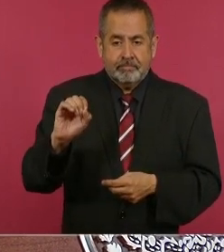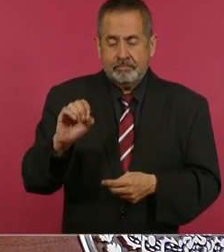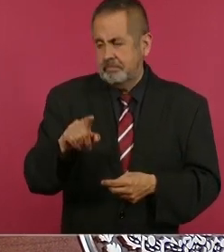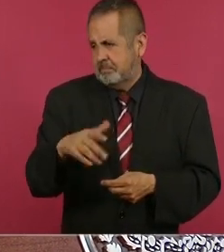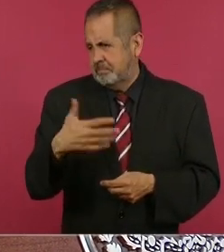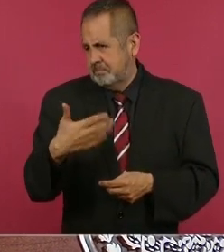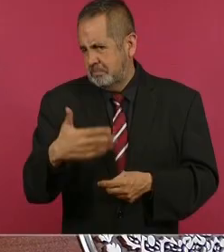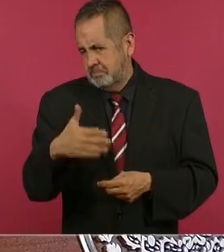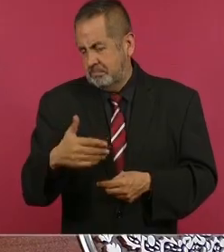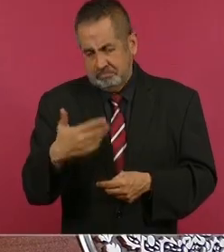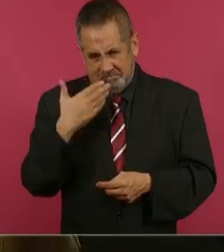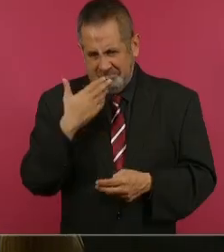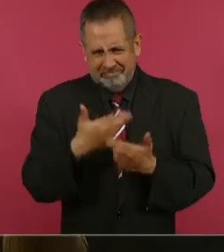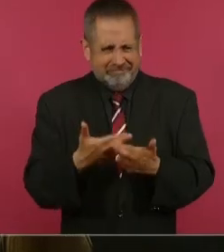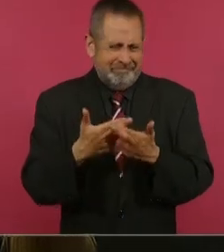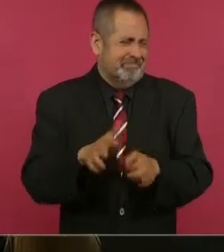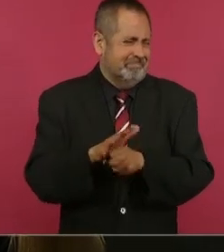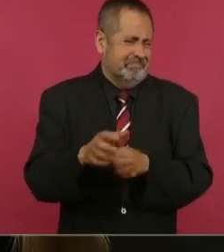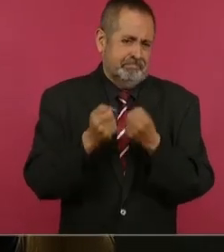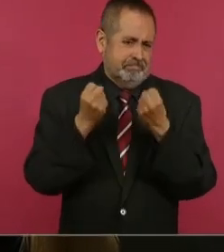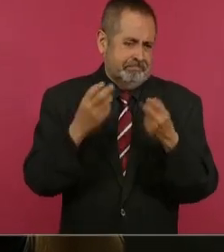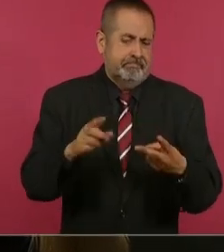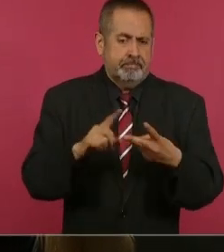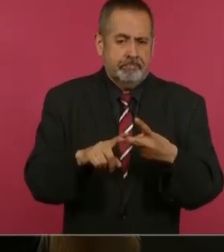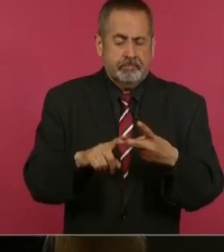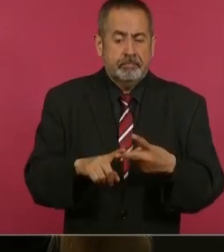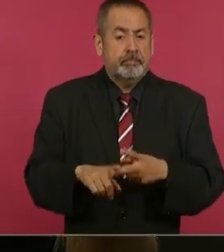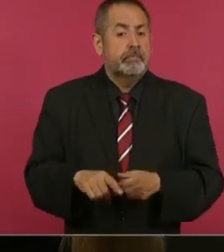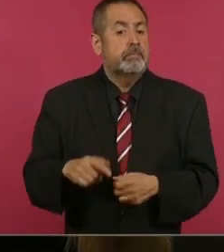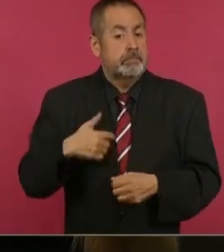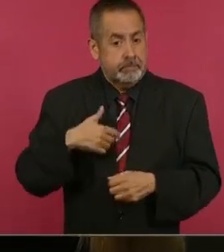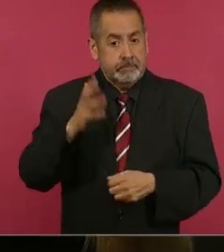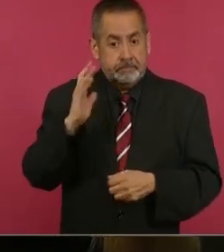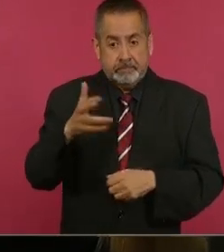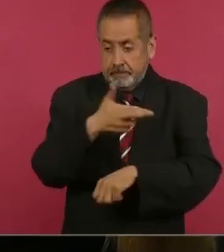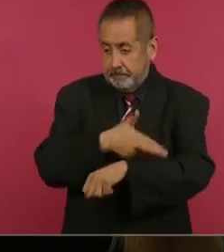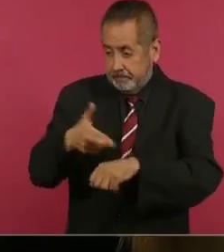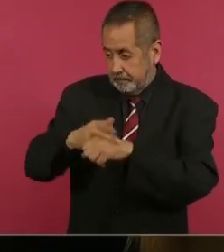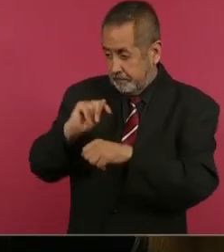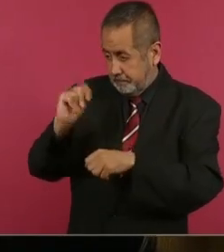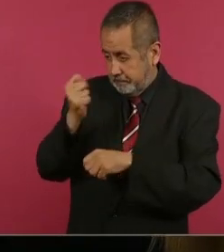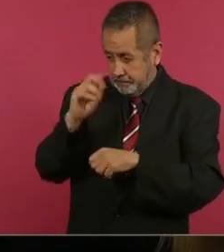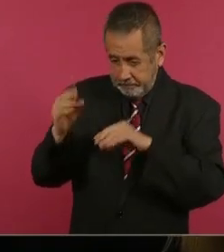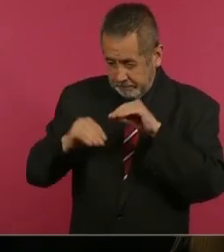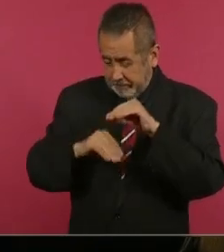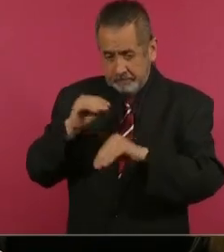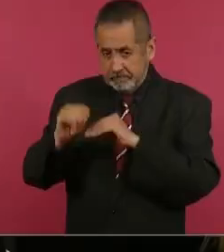eso es lo segundo. Ya estamos trabajando en la tecnología